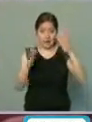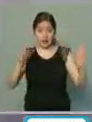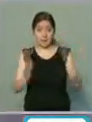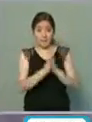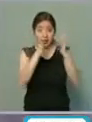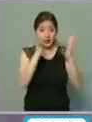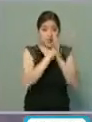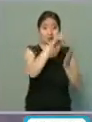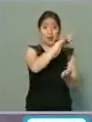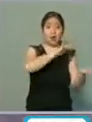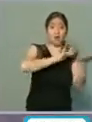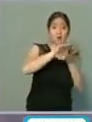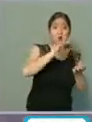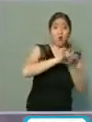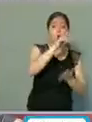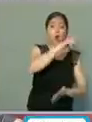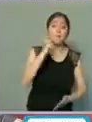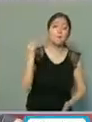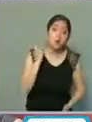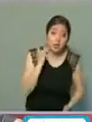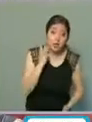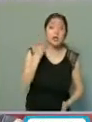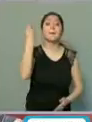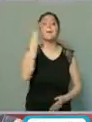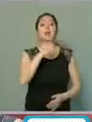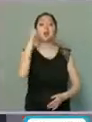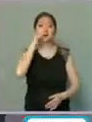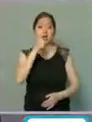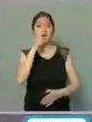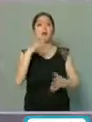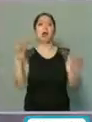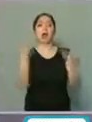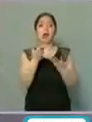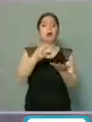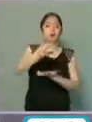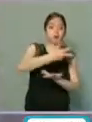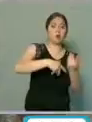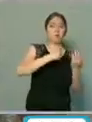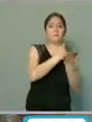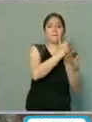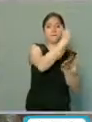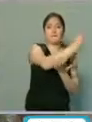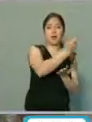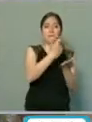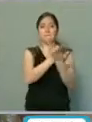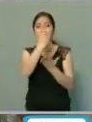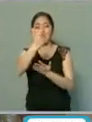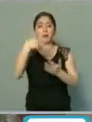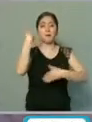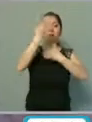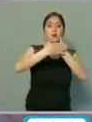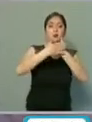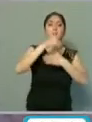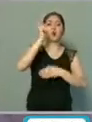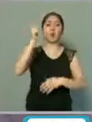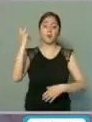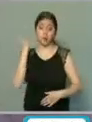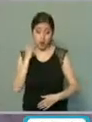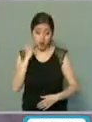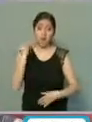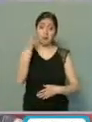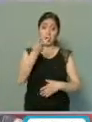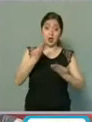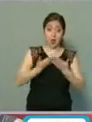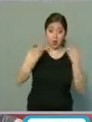políticas, apoyan campañas políticas y también han financiado las campañas de ciertos políticos, en particular